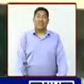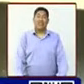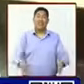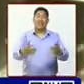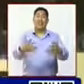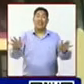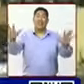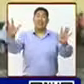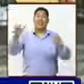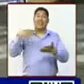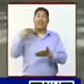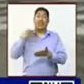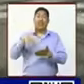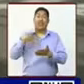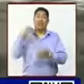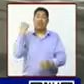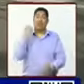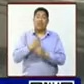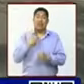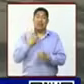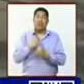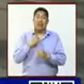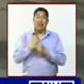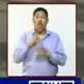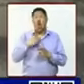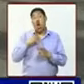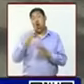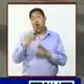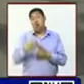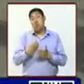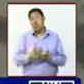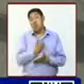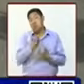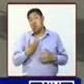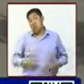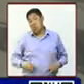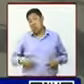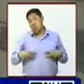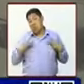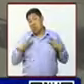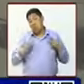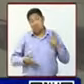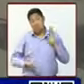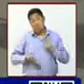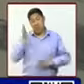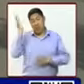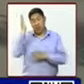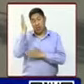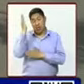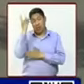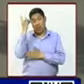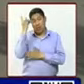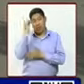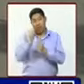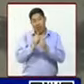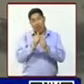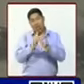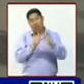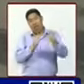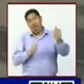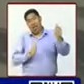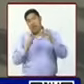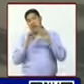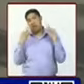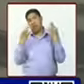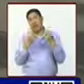Ya sea por estudio, trabajo o el buscar nuevas oportunidades, toca irse del país y también alejarse de la familia. Pero